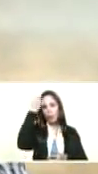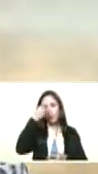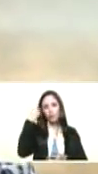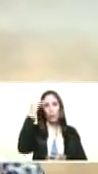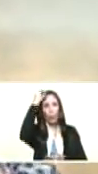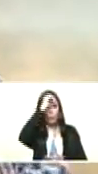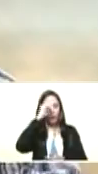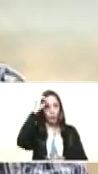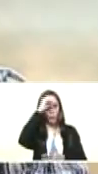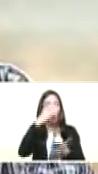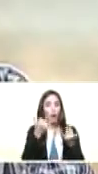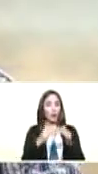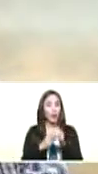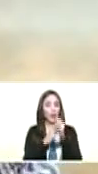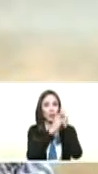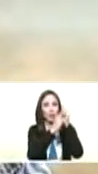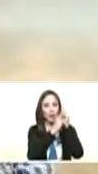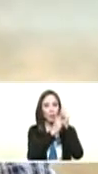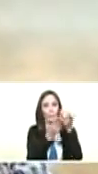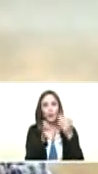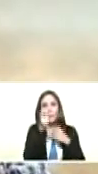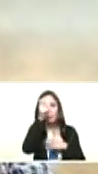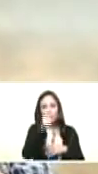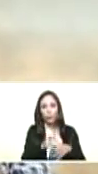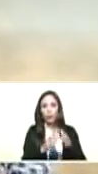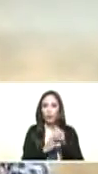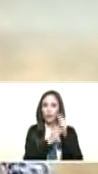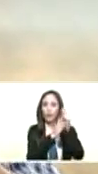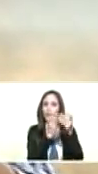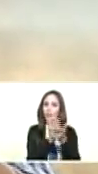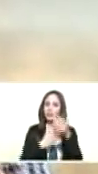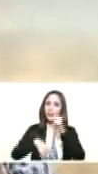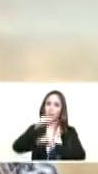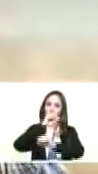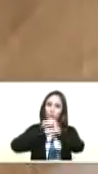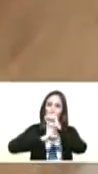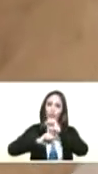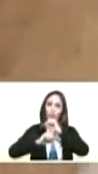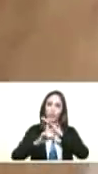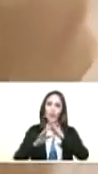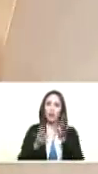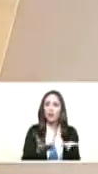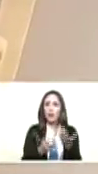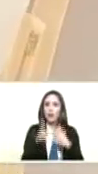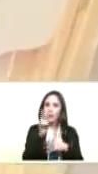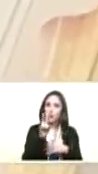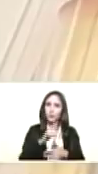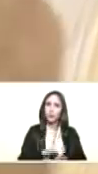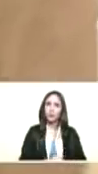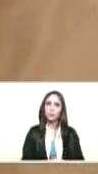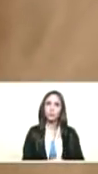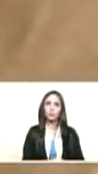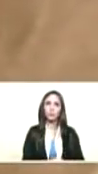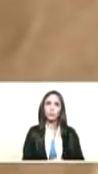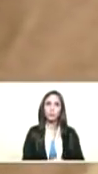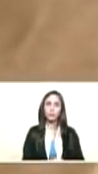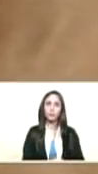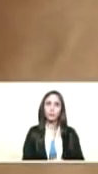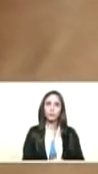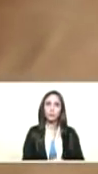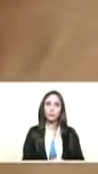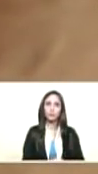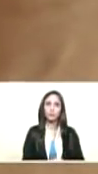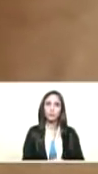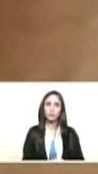la vanguardia hoy por hoy de esta gran batalla que estamos librando y que la estamos ganando, con el apoyo que da usted para desde el